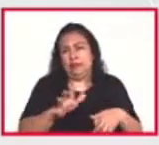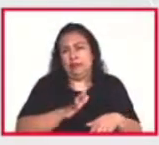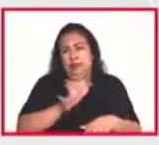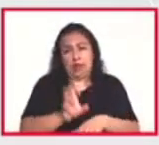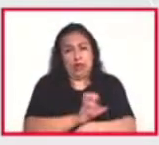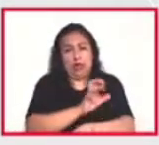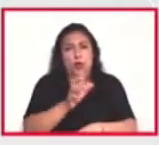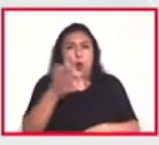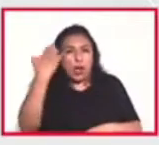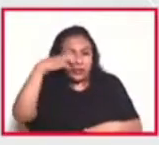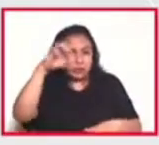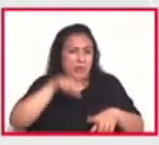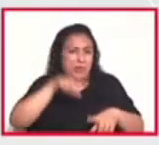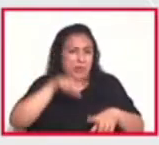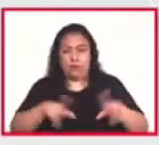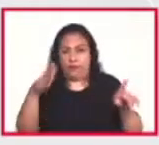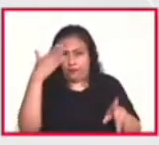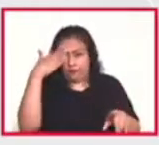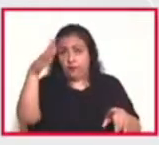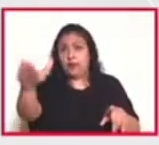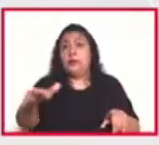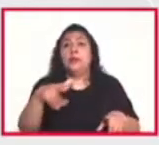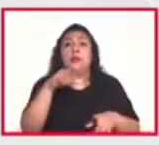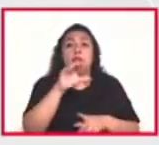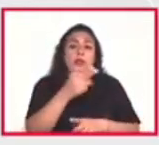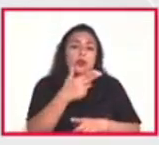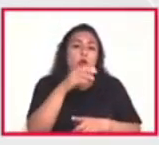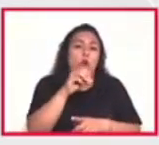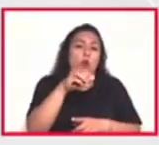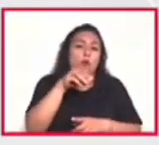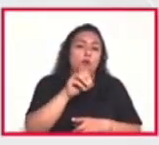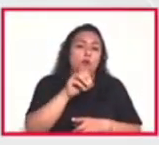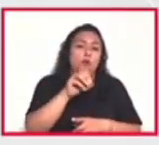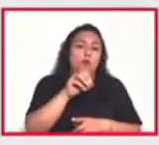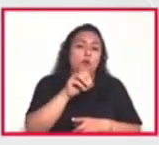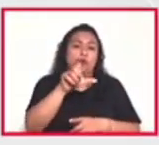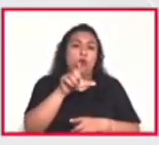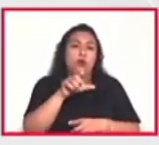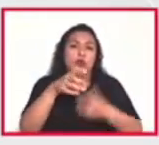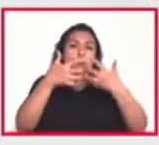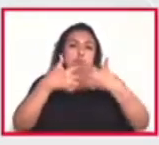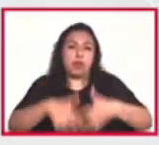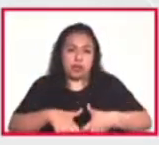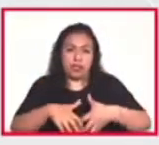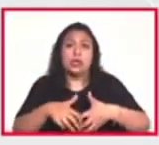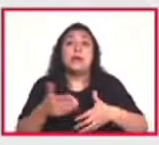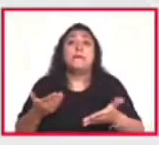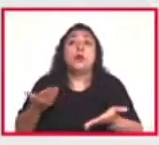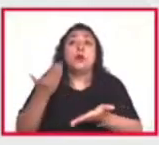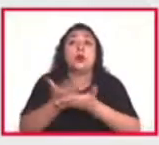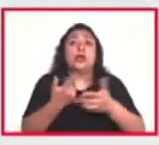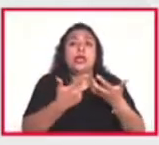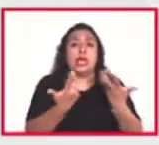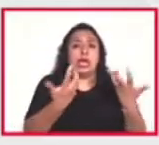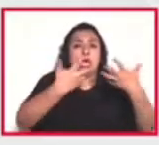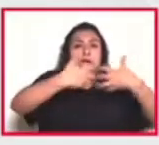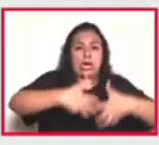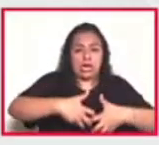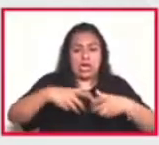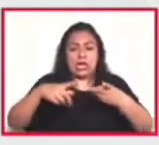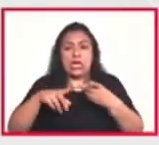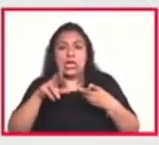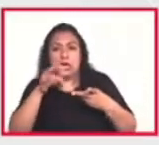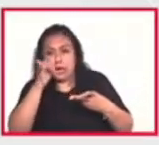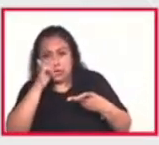convencional. Es Homo Vox Machina, propuesta escénica a cargo de las compañías Engranaje Invertebrado y El Rinoceronte